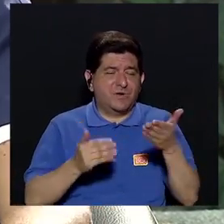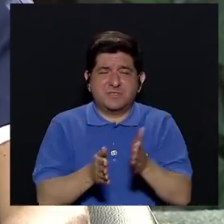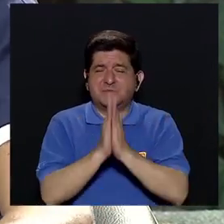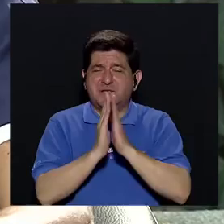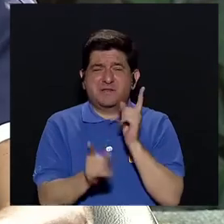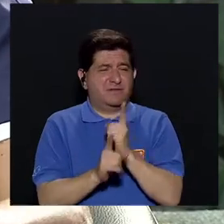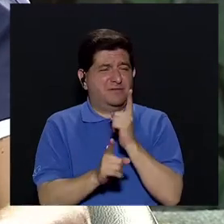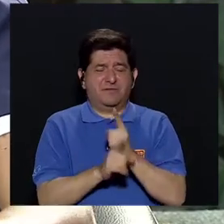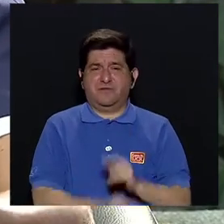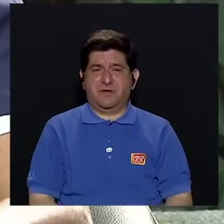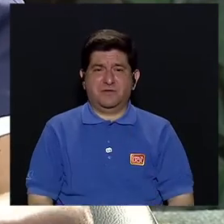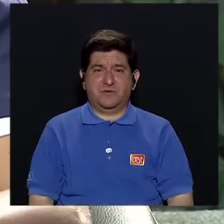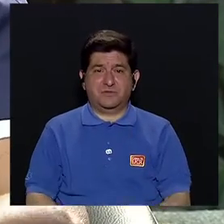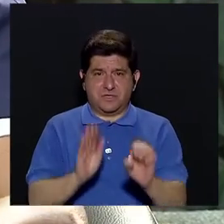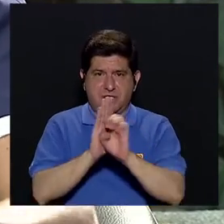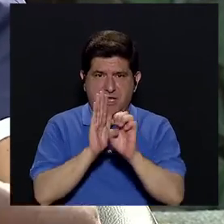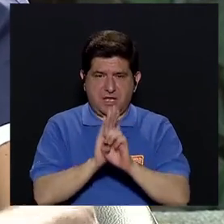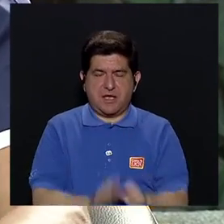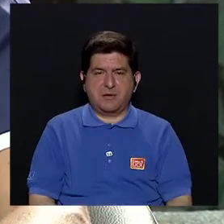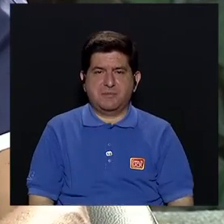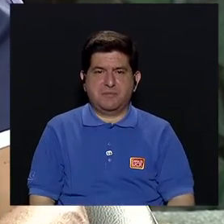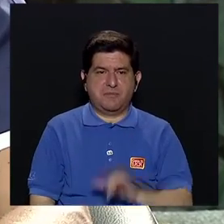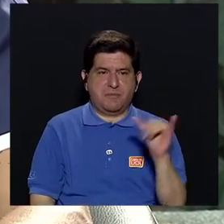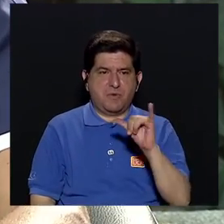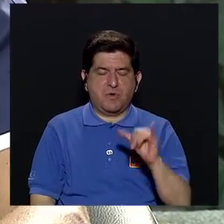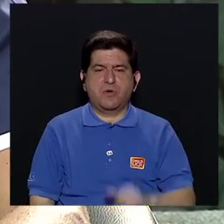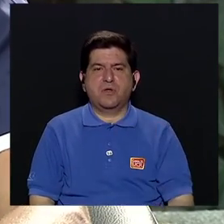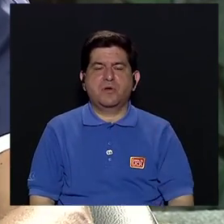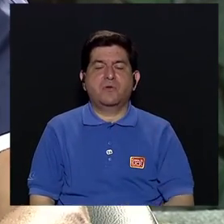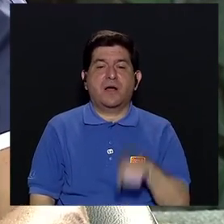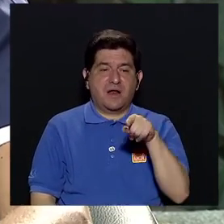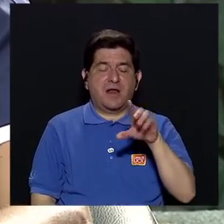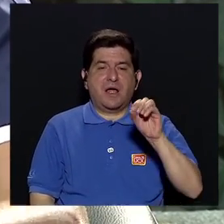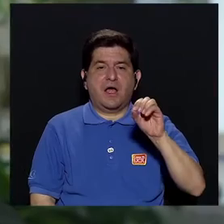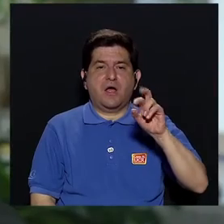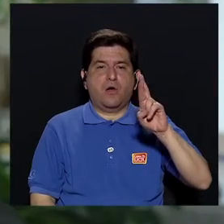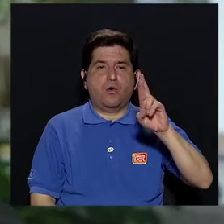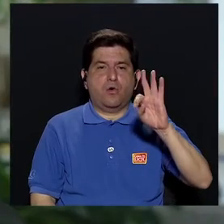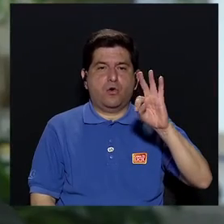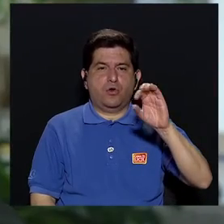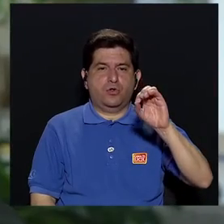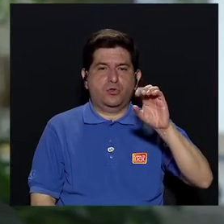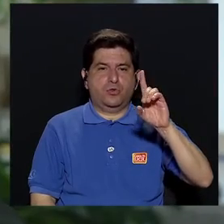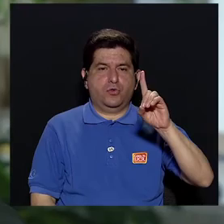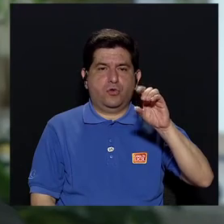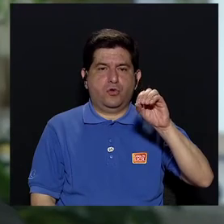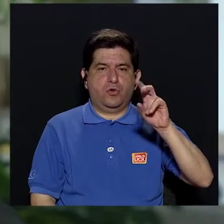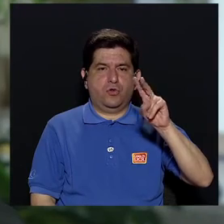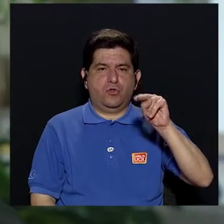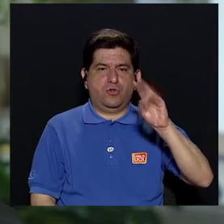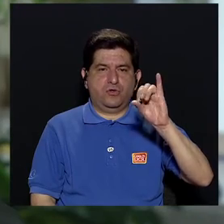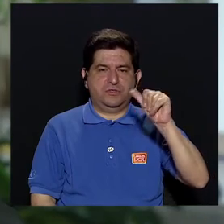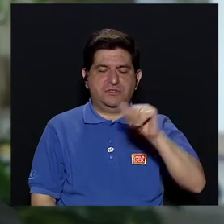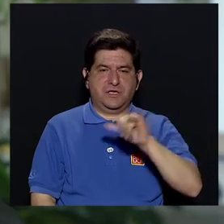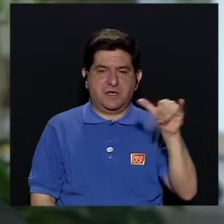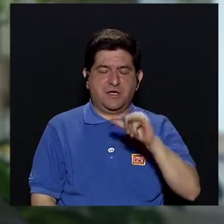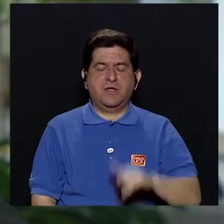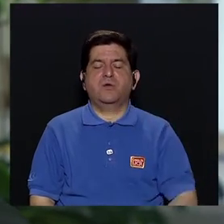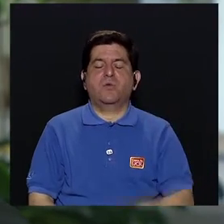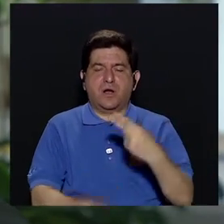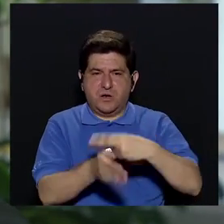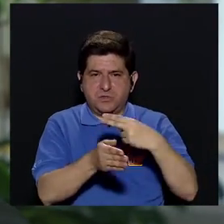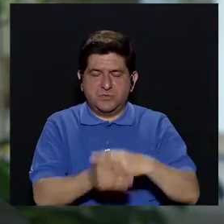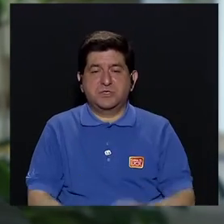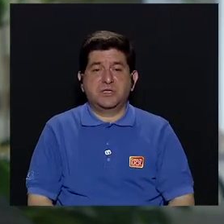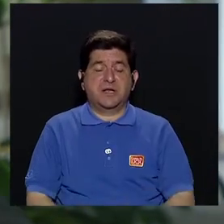inapropiados, como que la ortodoncia tenga que ser puesta también en el mismo hospital, ¿verdad? Entonces un paciente se pone la ortodoncia con